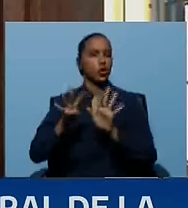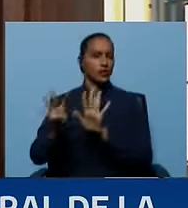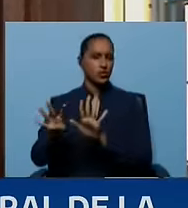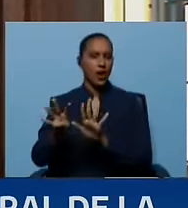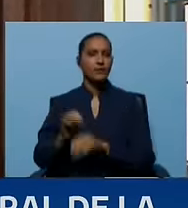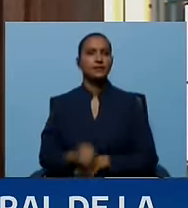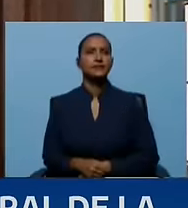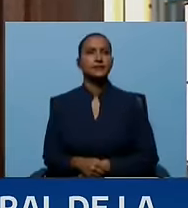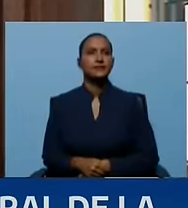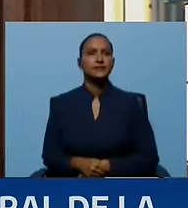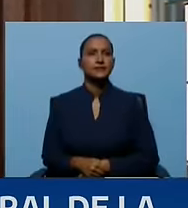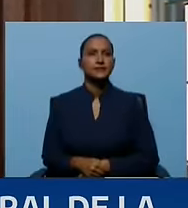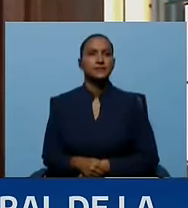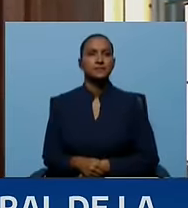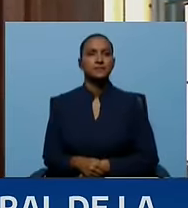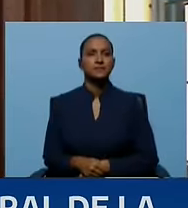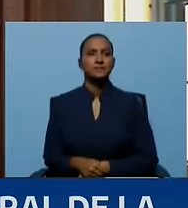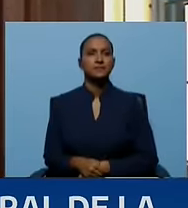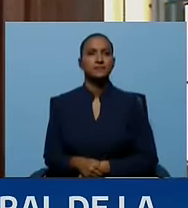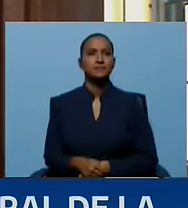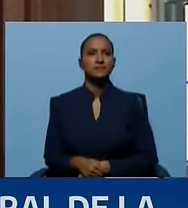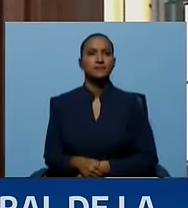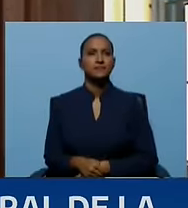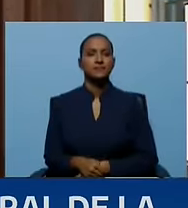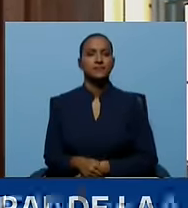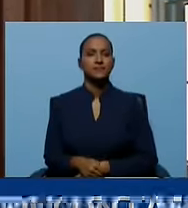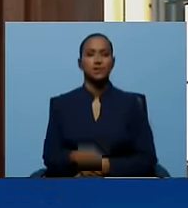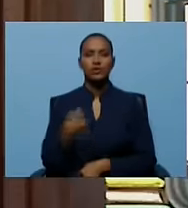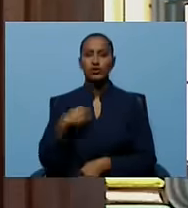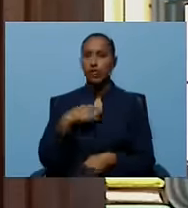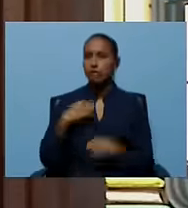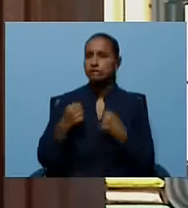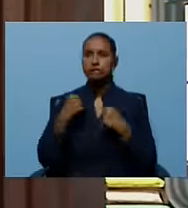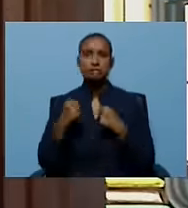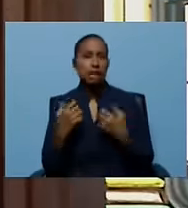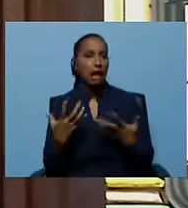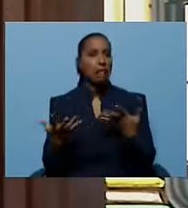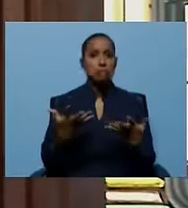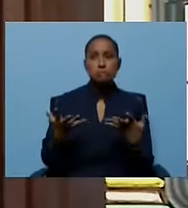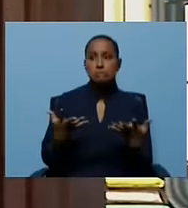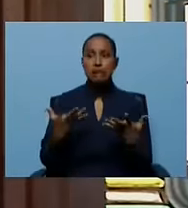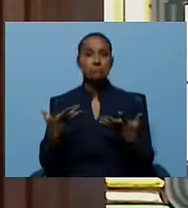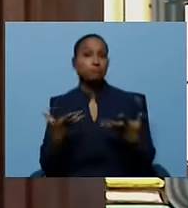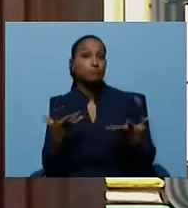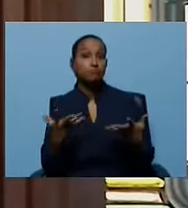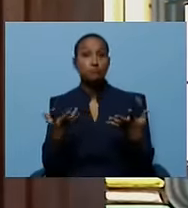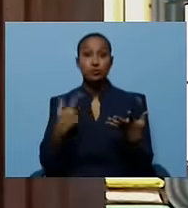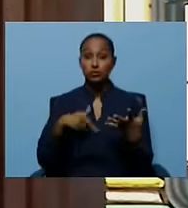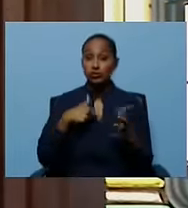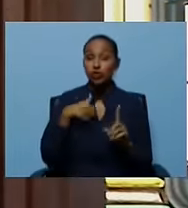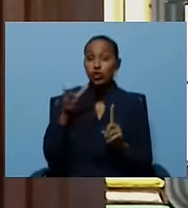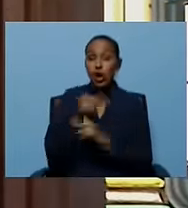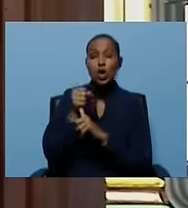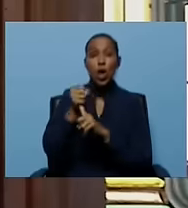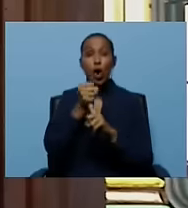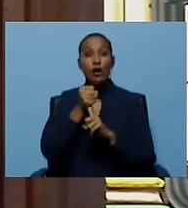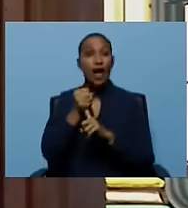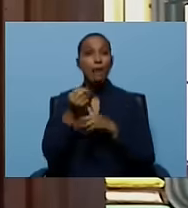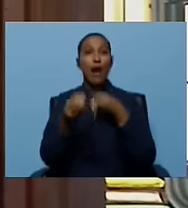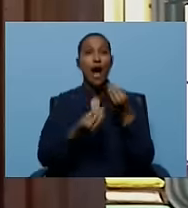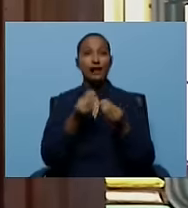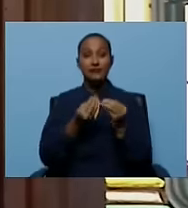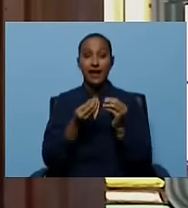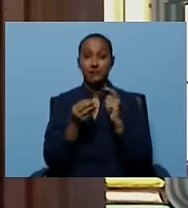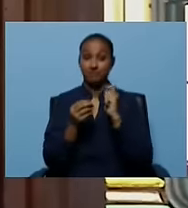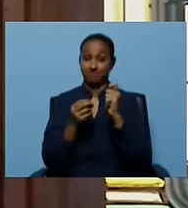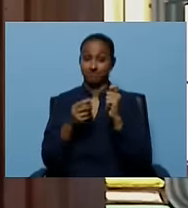1999, nadando contra vientos y mareas, logramos hacer esta constituyente